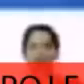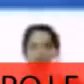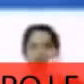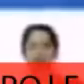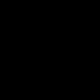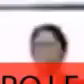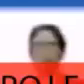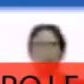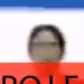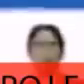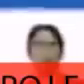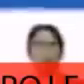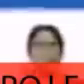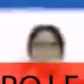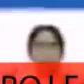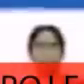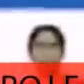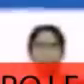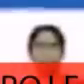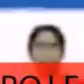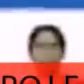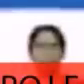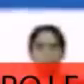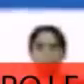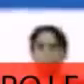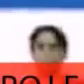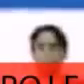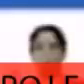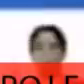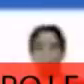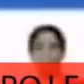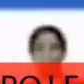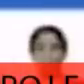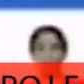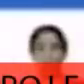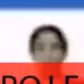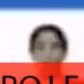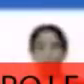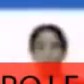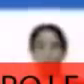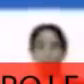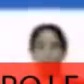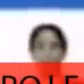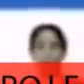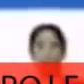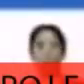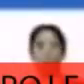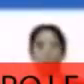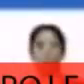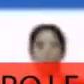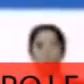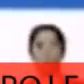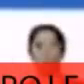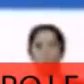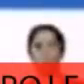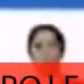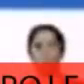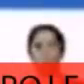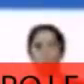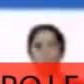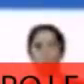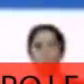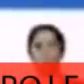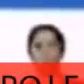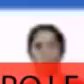a una nueva democracia. Bueno, por supuesto que todo eso no es más que una gran estupidez que ha asumido el país en estos últimos 5 años. Esta Asamblea